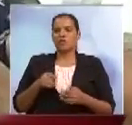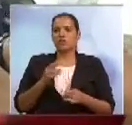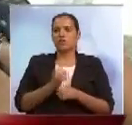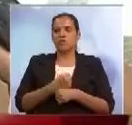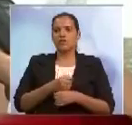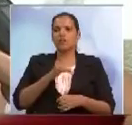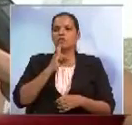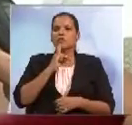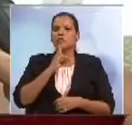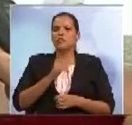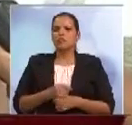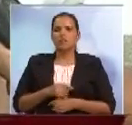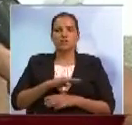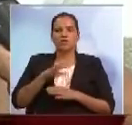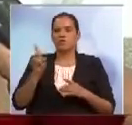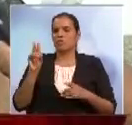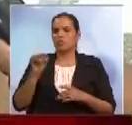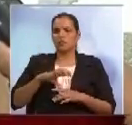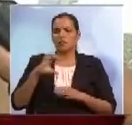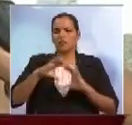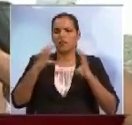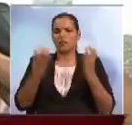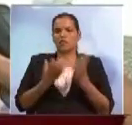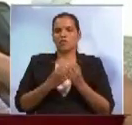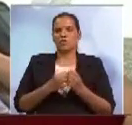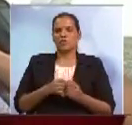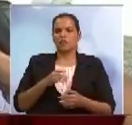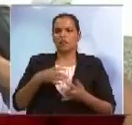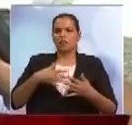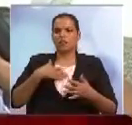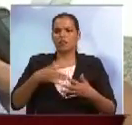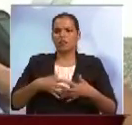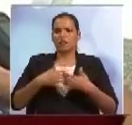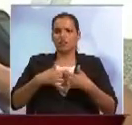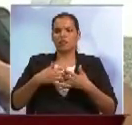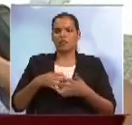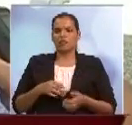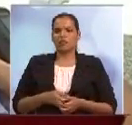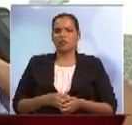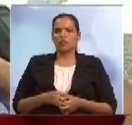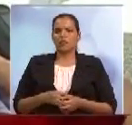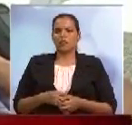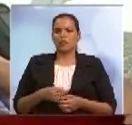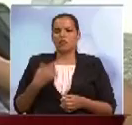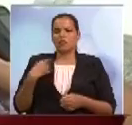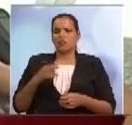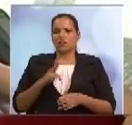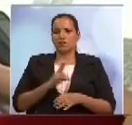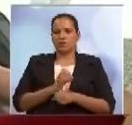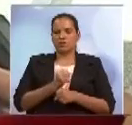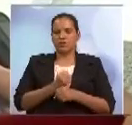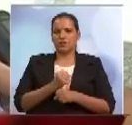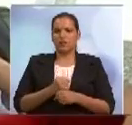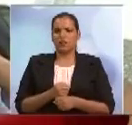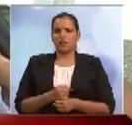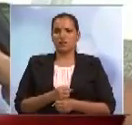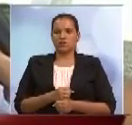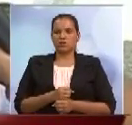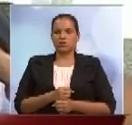eeuu entonces van a tratar y esos equipos una vez que están lanzados a través de una